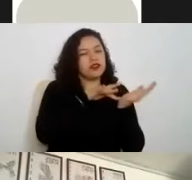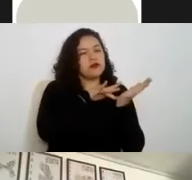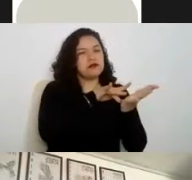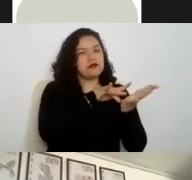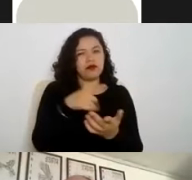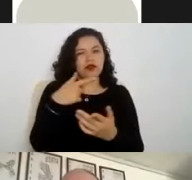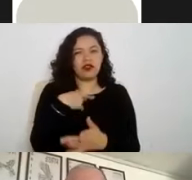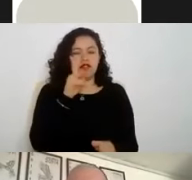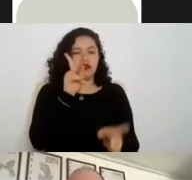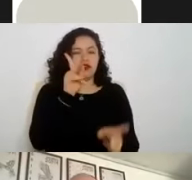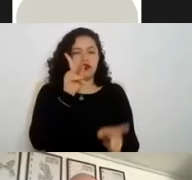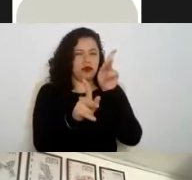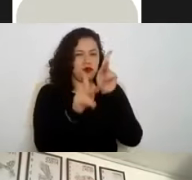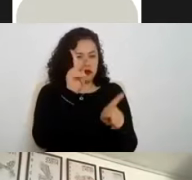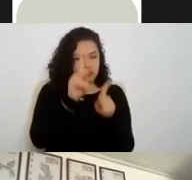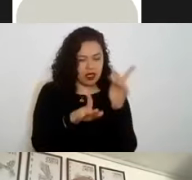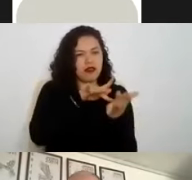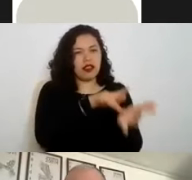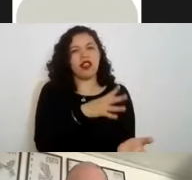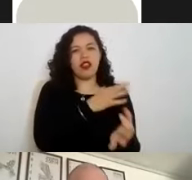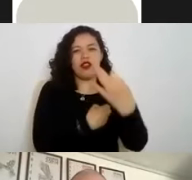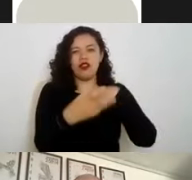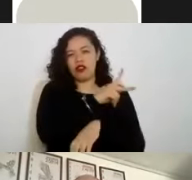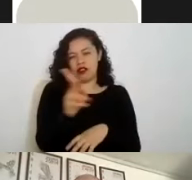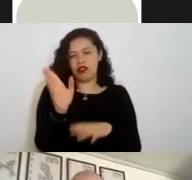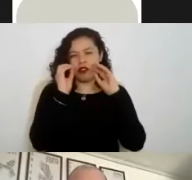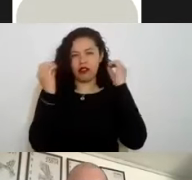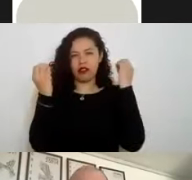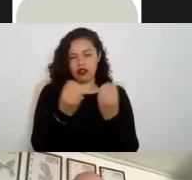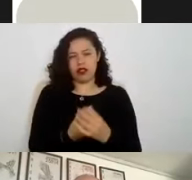plantaba, me sentaba con todas las organizaciones que pudiera haber tenido